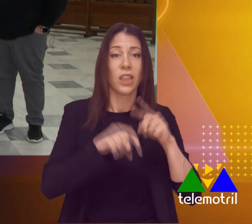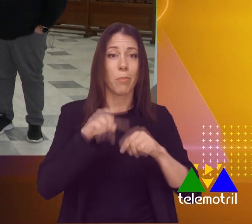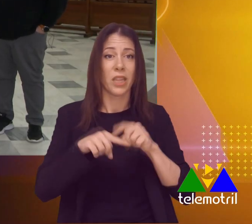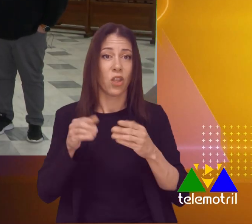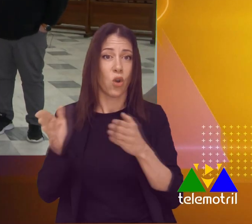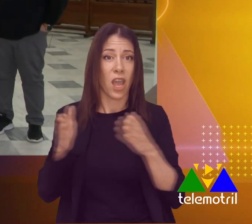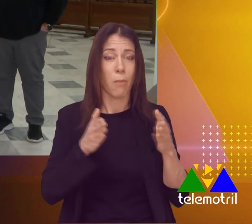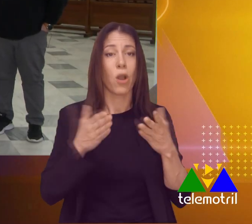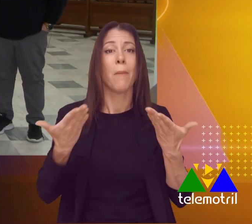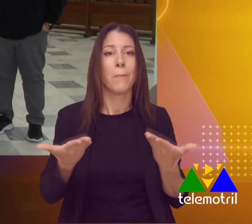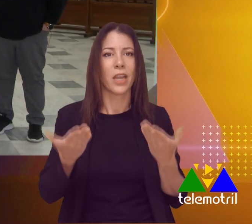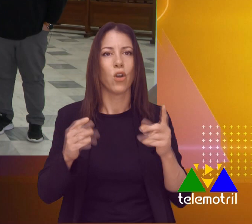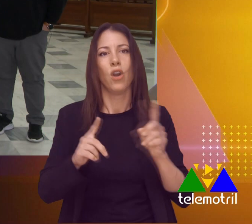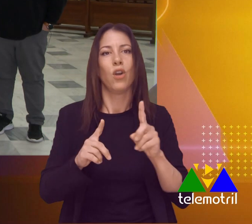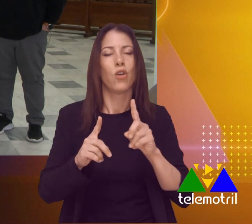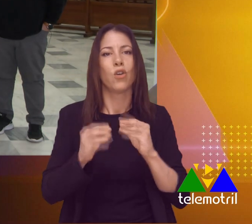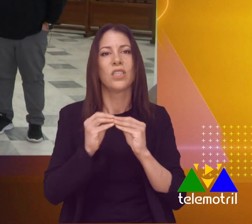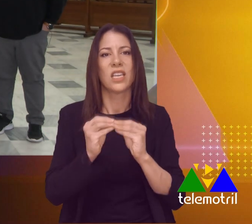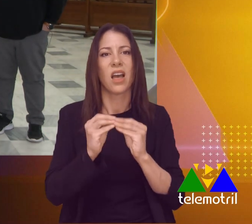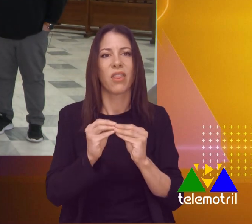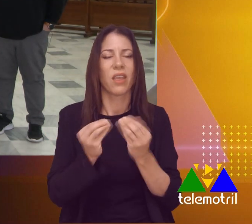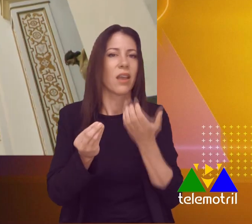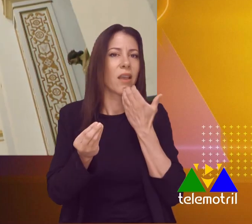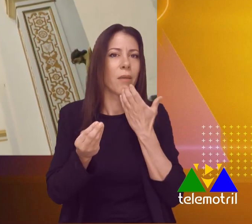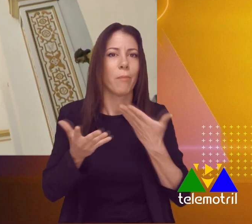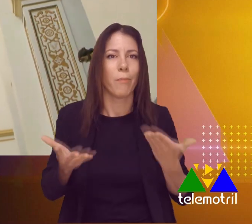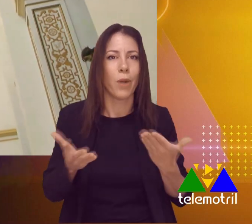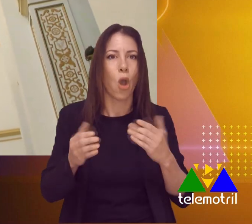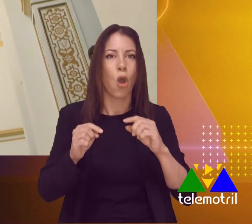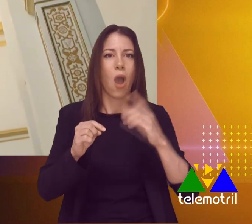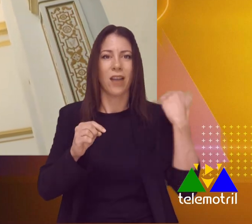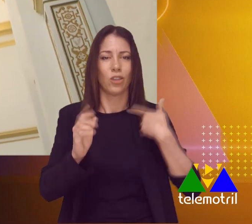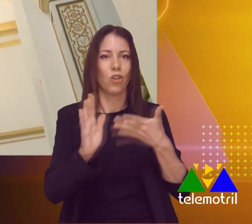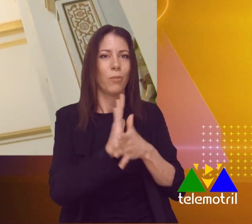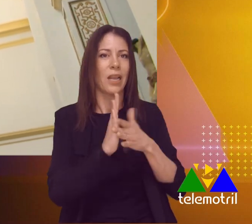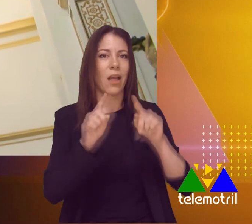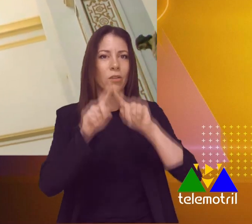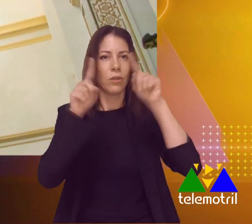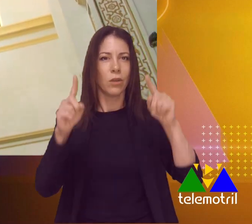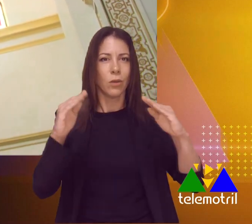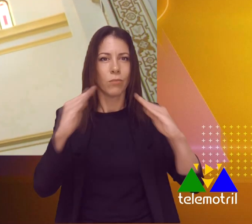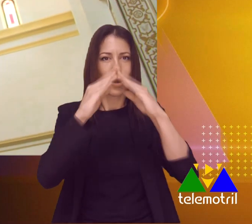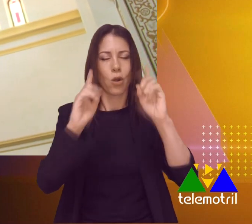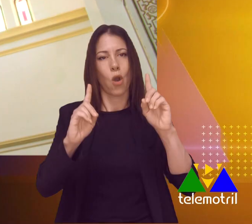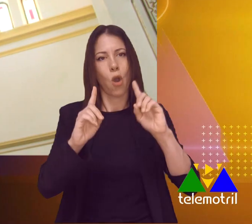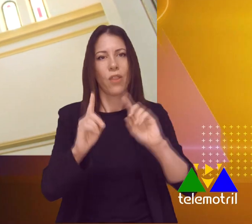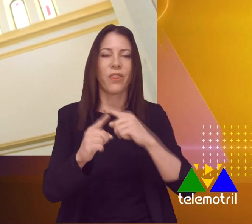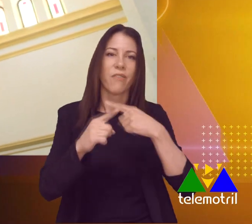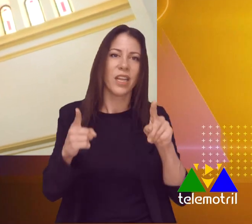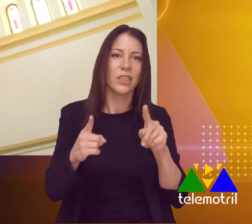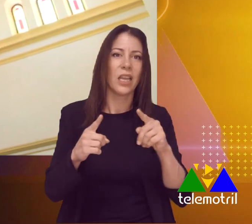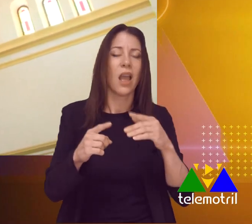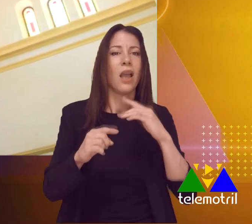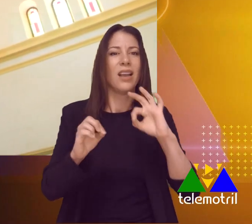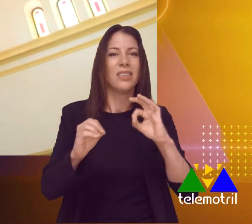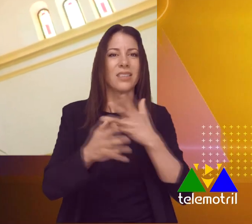Ya no se elaboran arcos fajones de arco apuntado, las capillas no son apuntadas, son de arco de medio punto. La nave